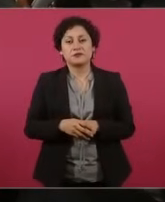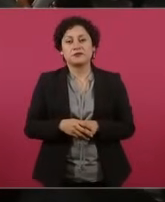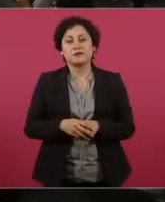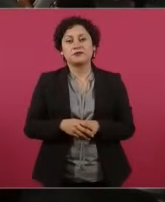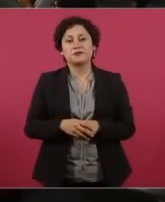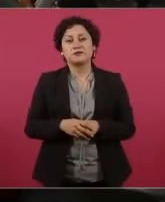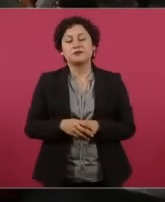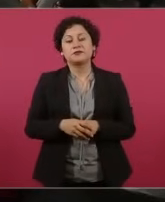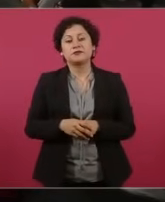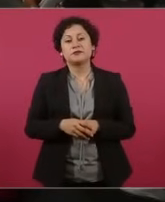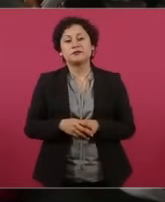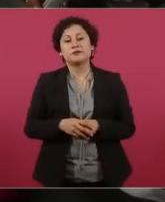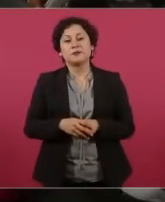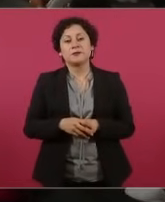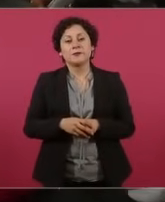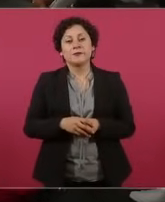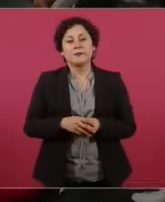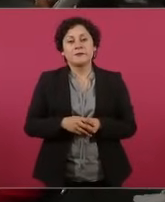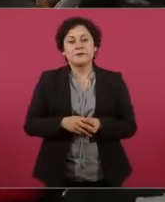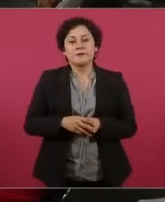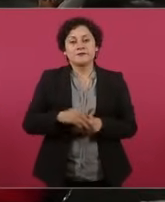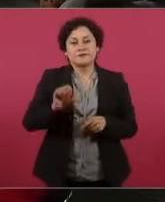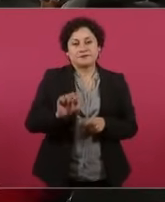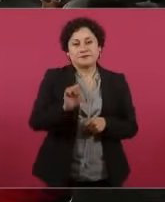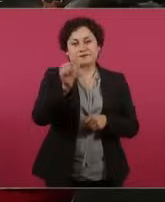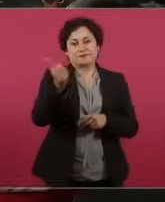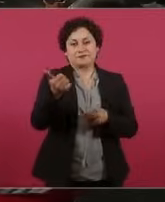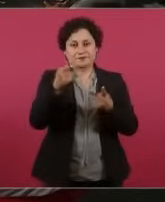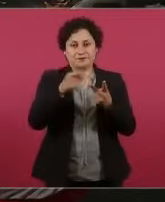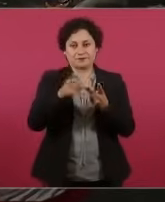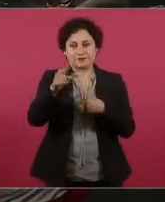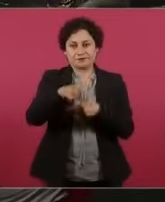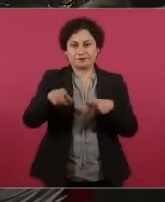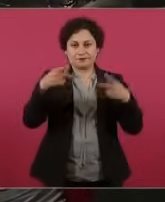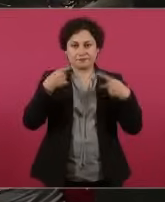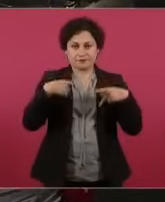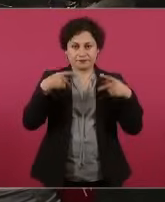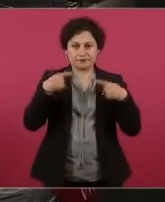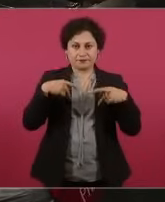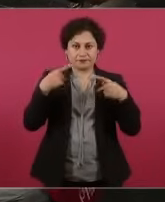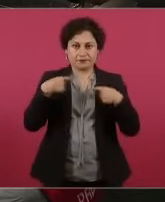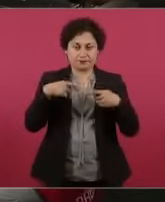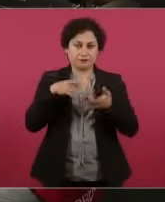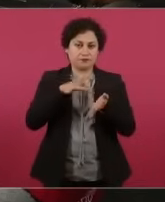Los que patrocinan a